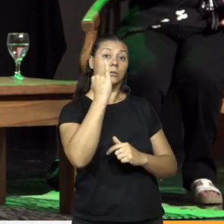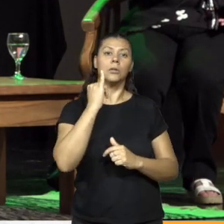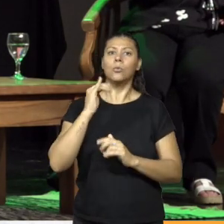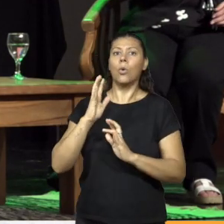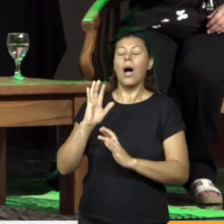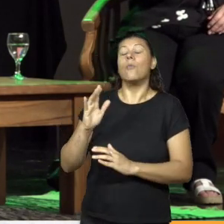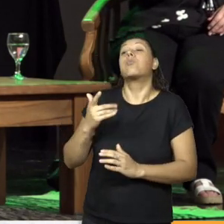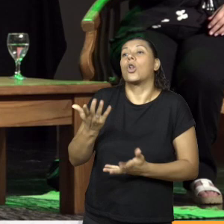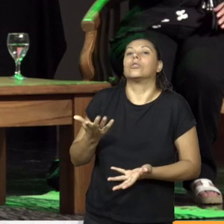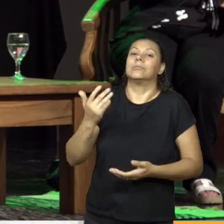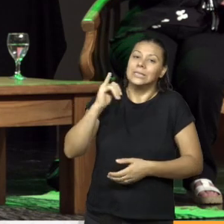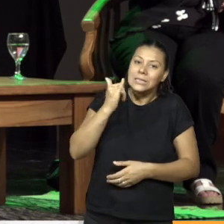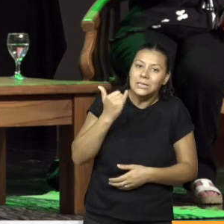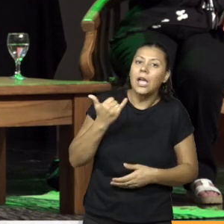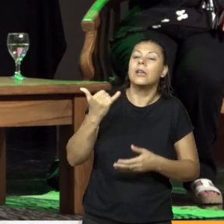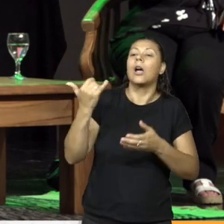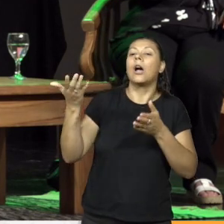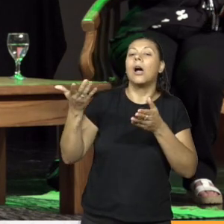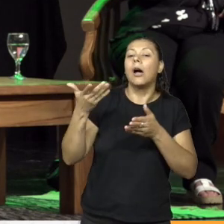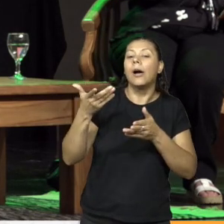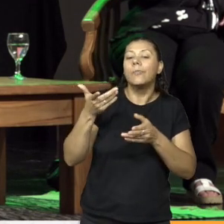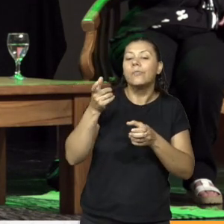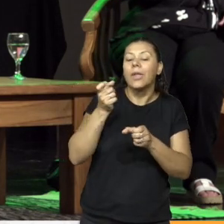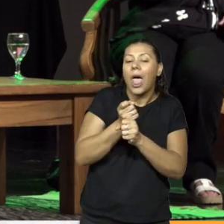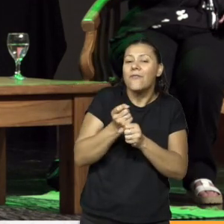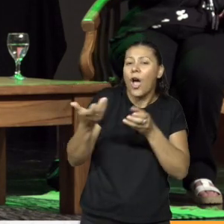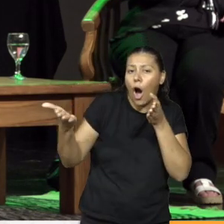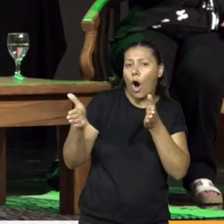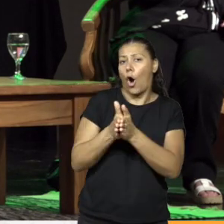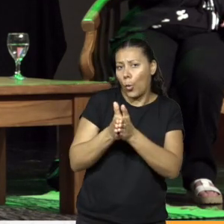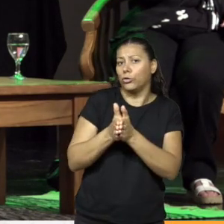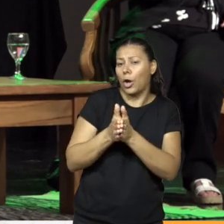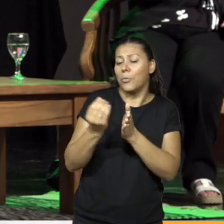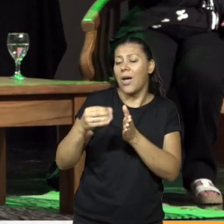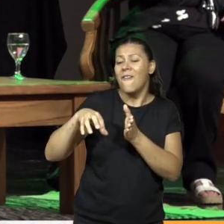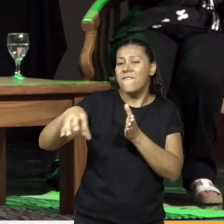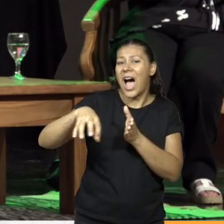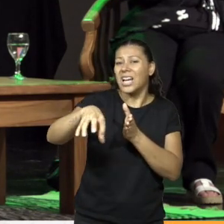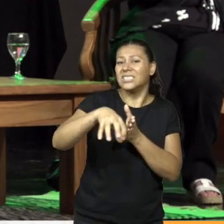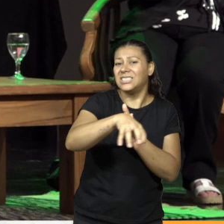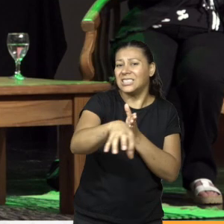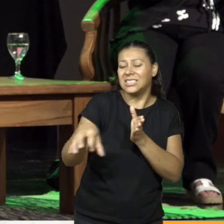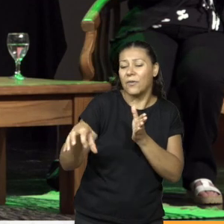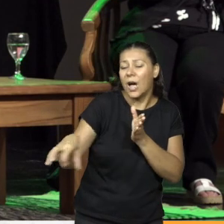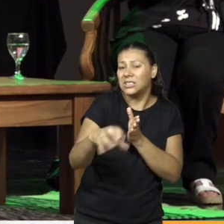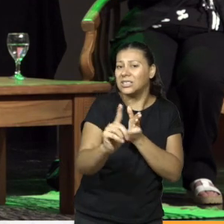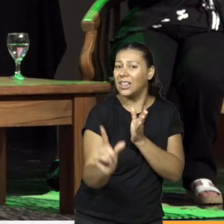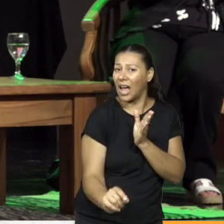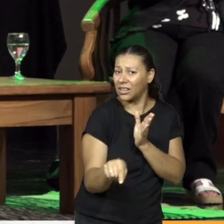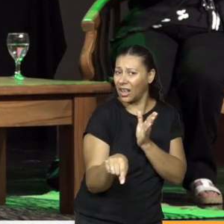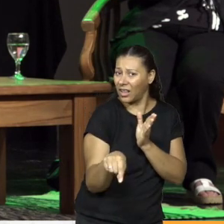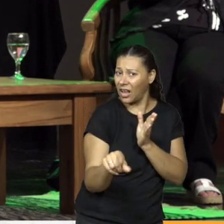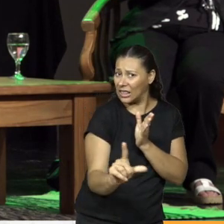se hizo en conjunto, o sea, las bases antárticas tienen el Comando Conjunto Antártico, que es ya